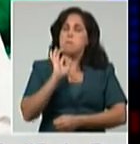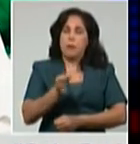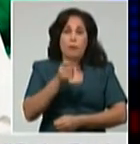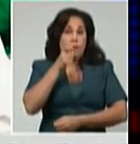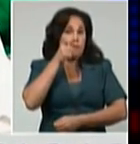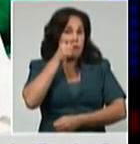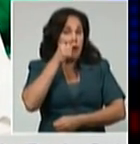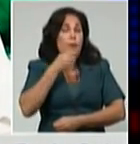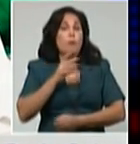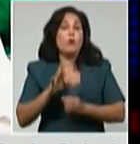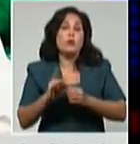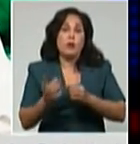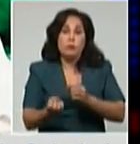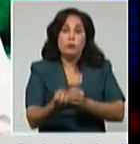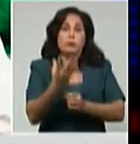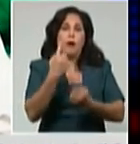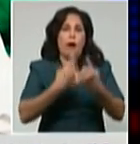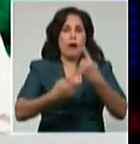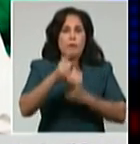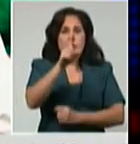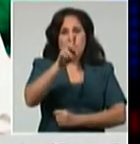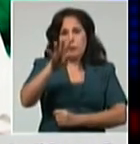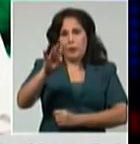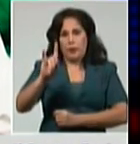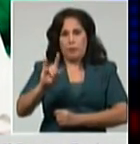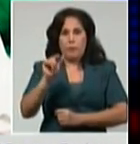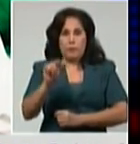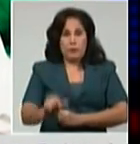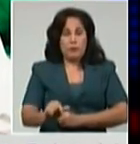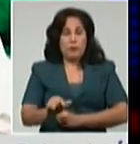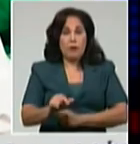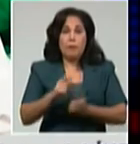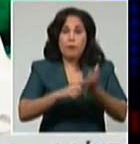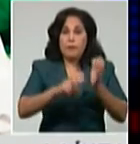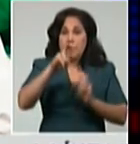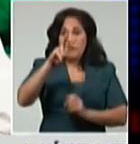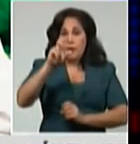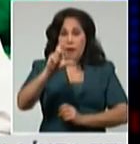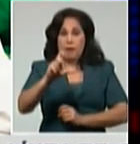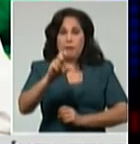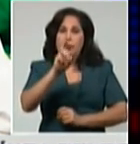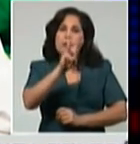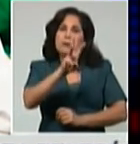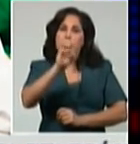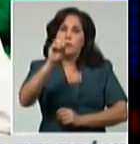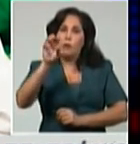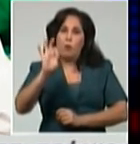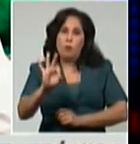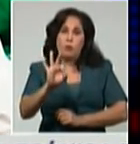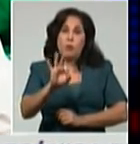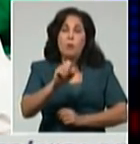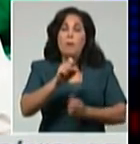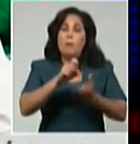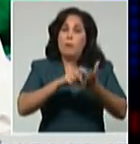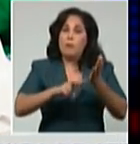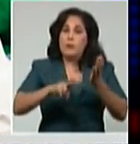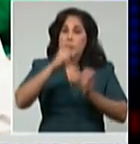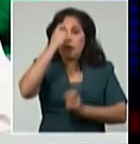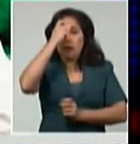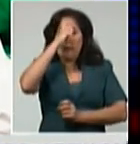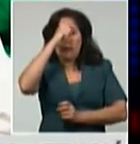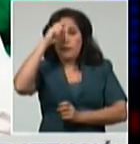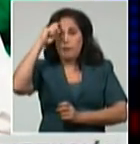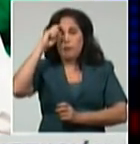vigilancia, 149, de Villa Clara 308, de Santi Espíritu